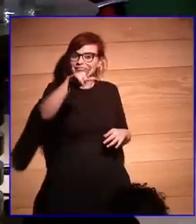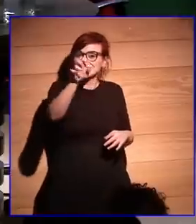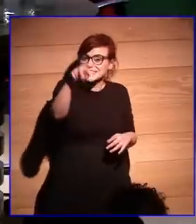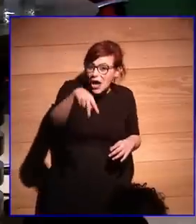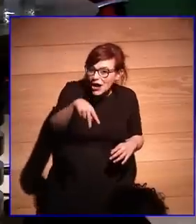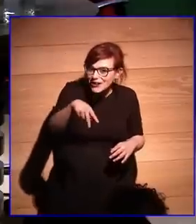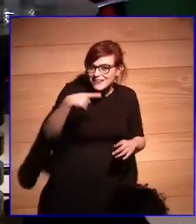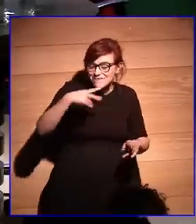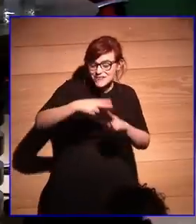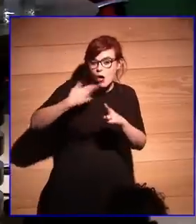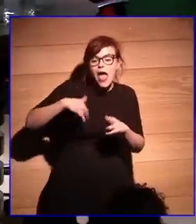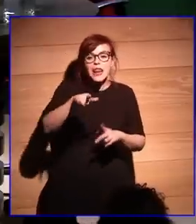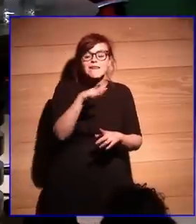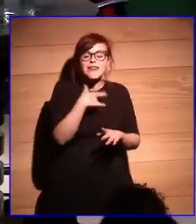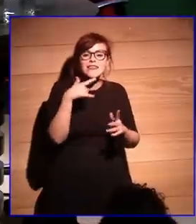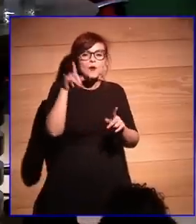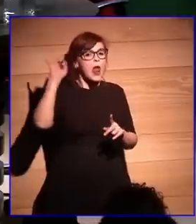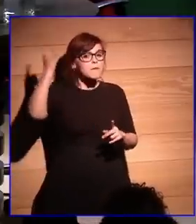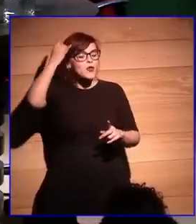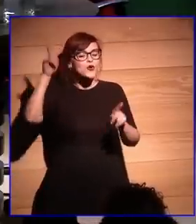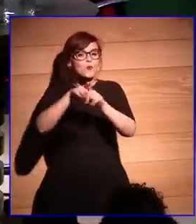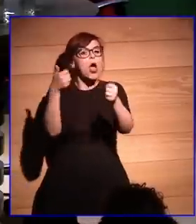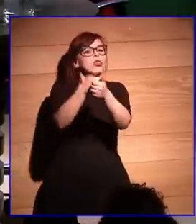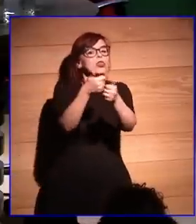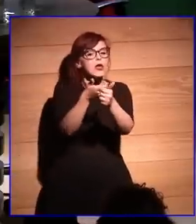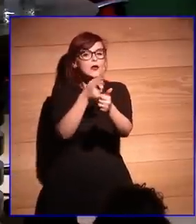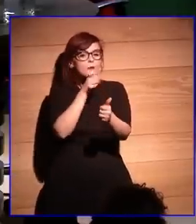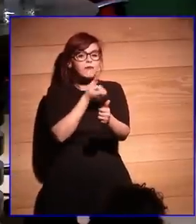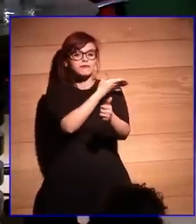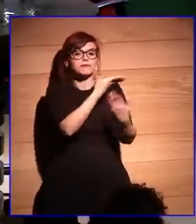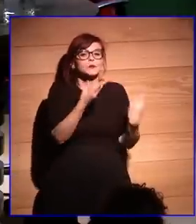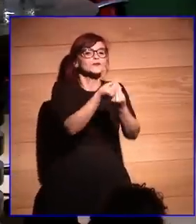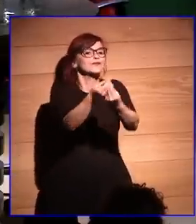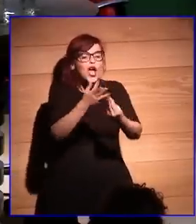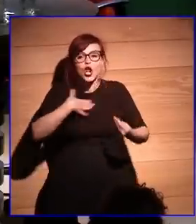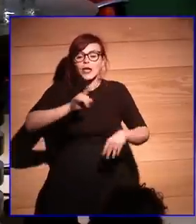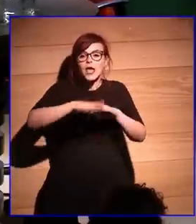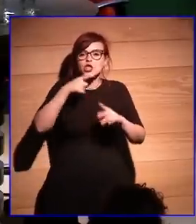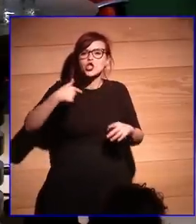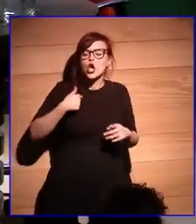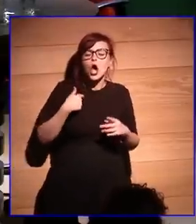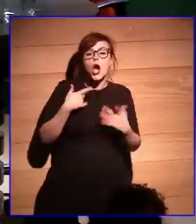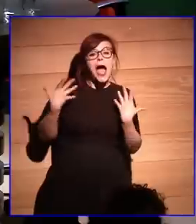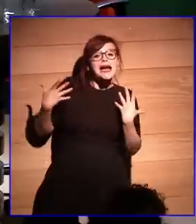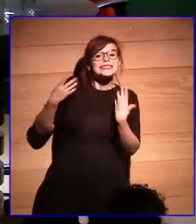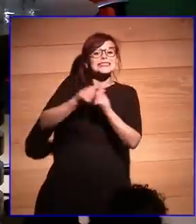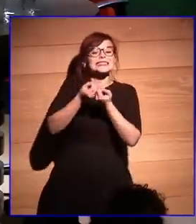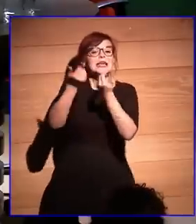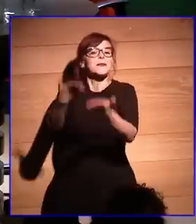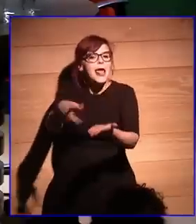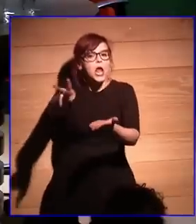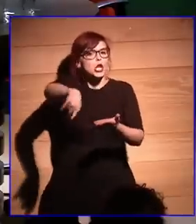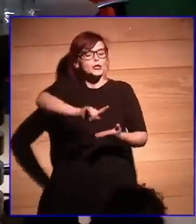Él no quiere ser un sirviente. Ajá. De hecho, su afirmación constante en el poema es: no serviré, no serviré. Uh-huh. Yo